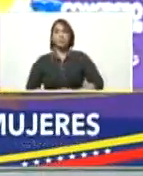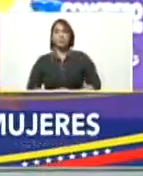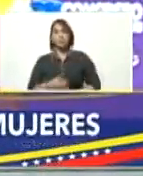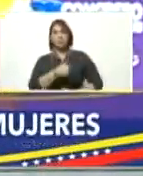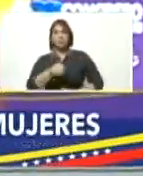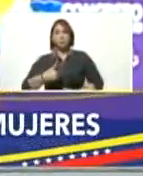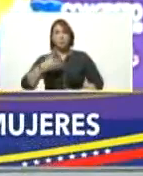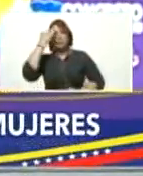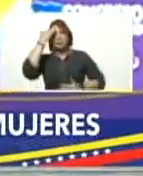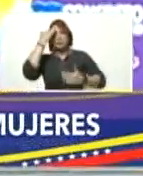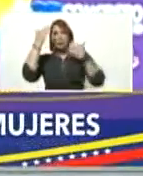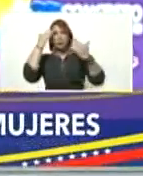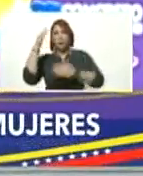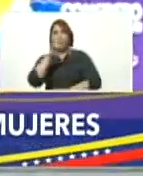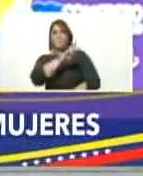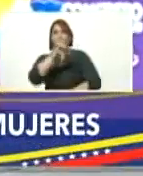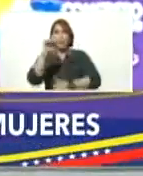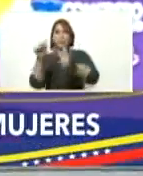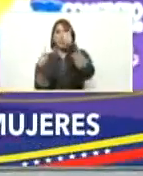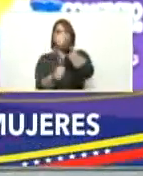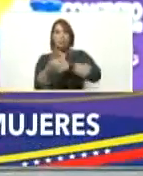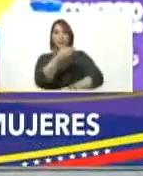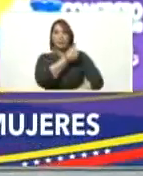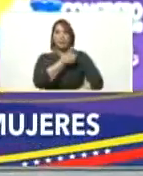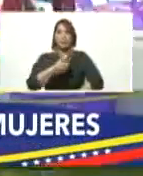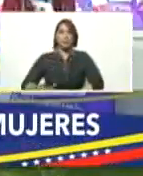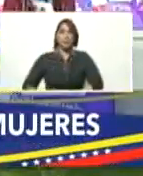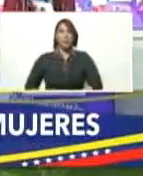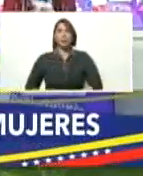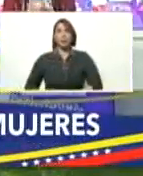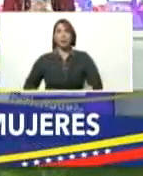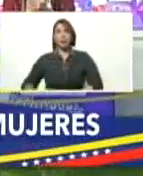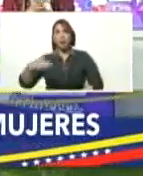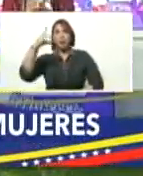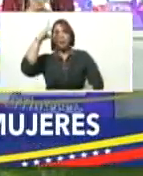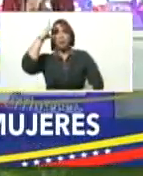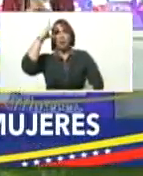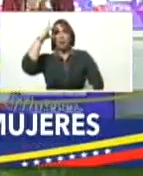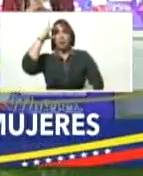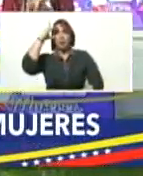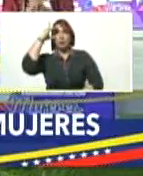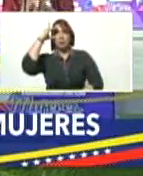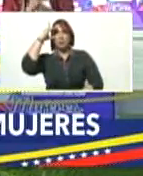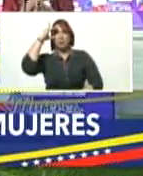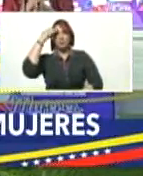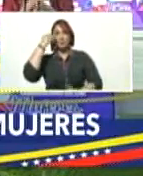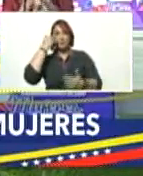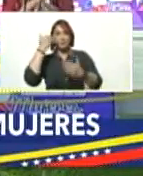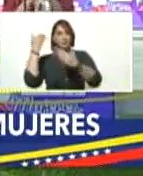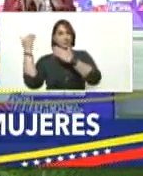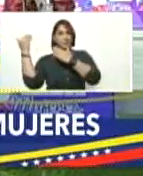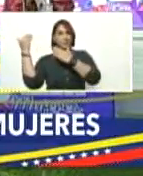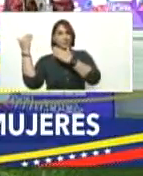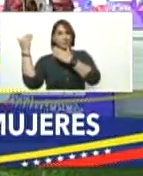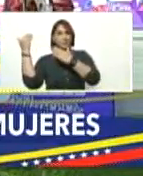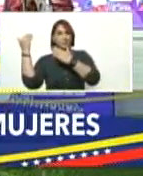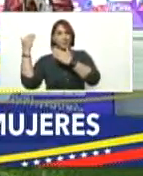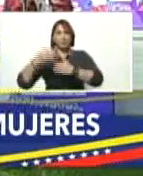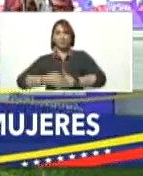saludar a la vicepresidenta ejecutiva de la República, compañera Delcy